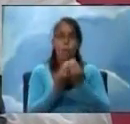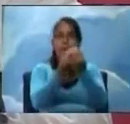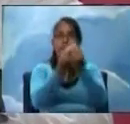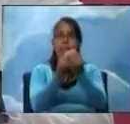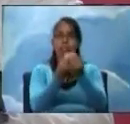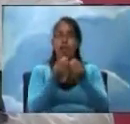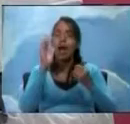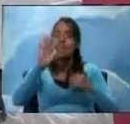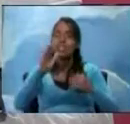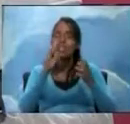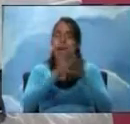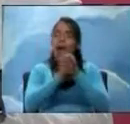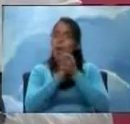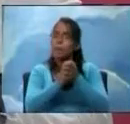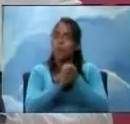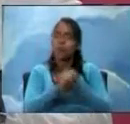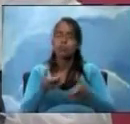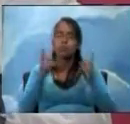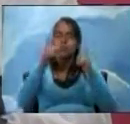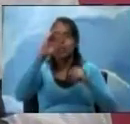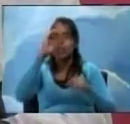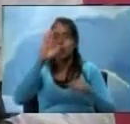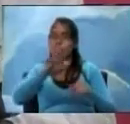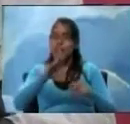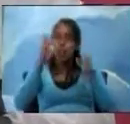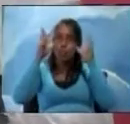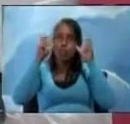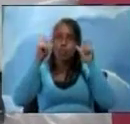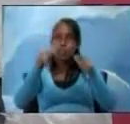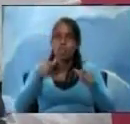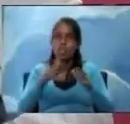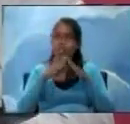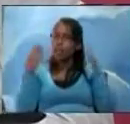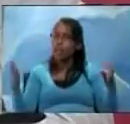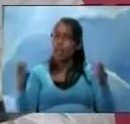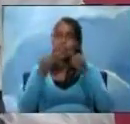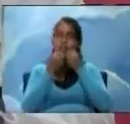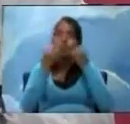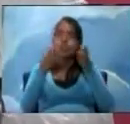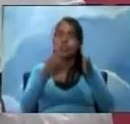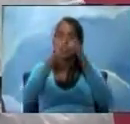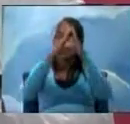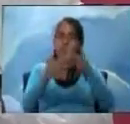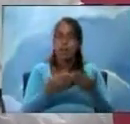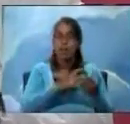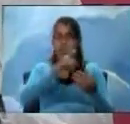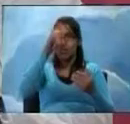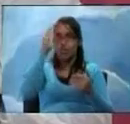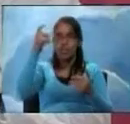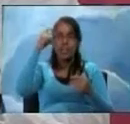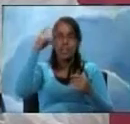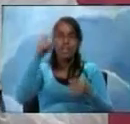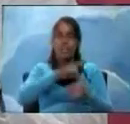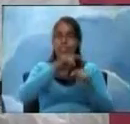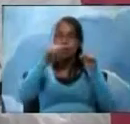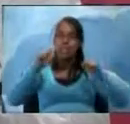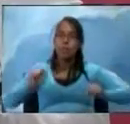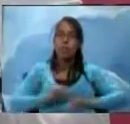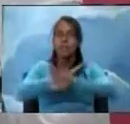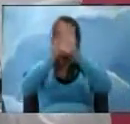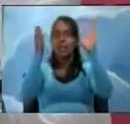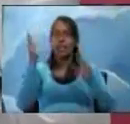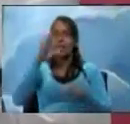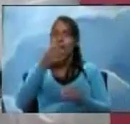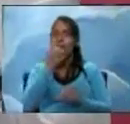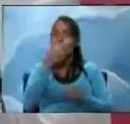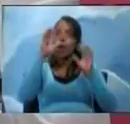amigo mío, permita el Señor que usted que está escuchando estos grandes consejos de esta palabra de Dios en el día de esta mañana de hoy, que